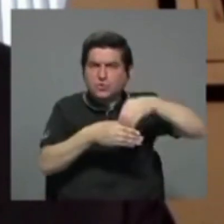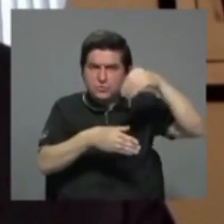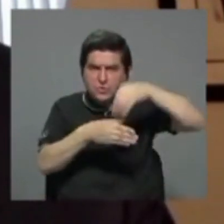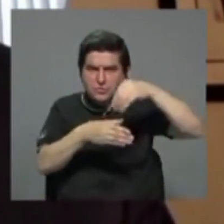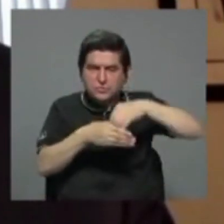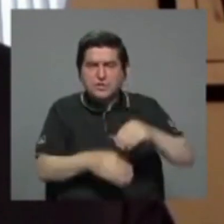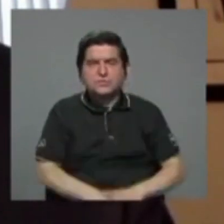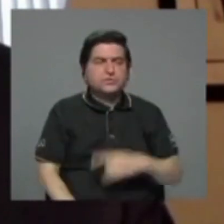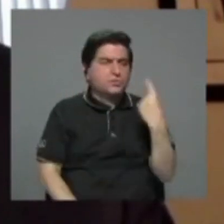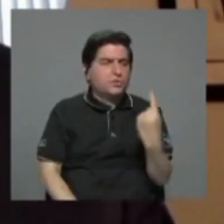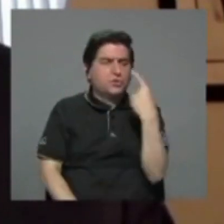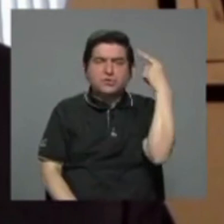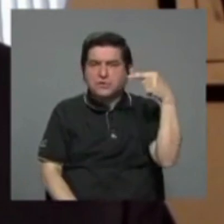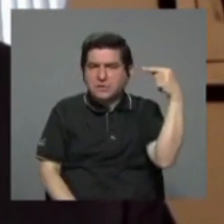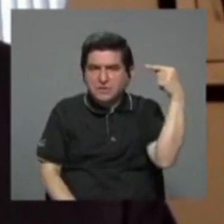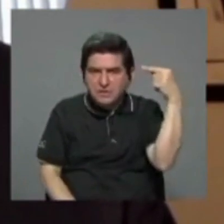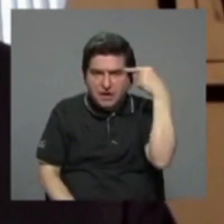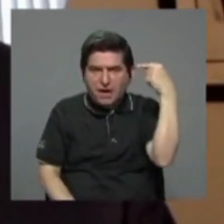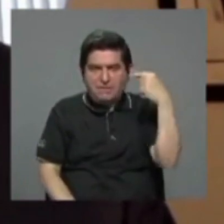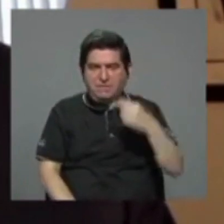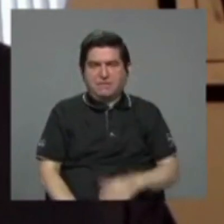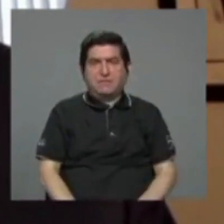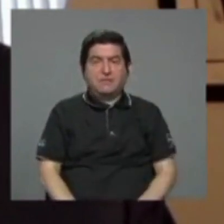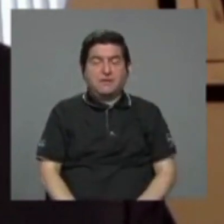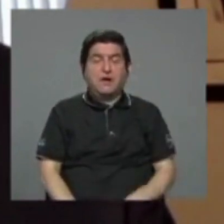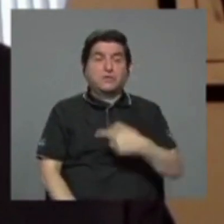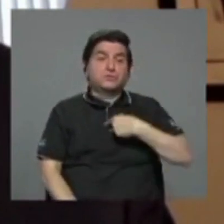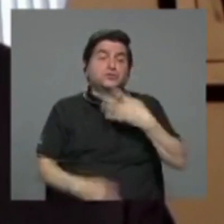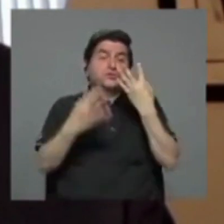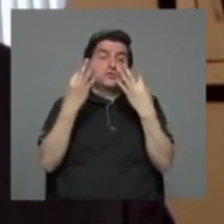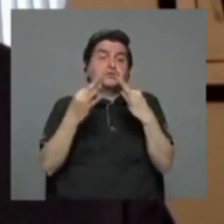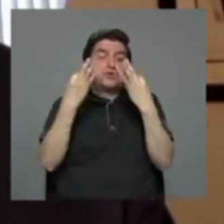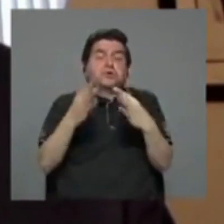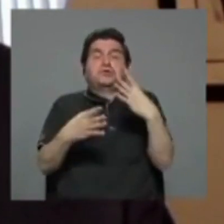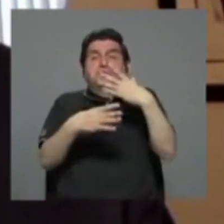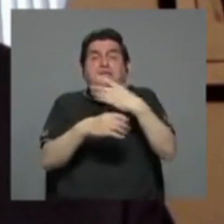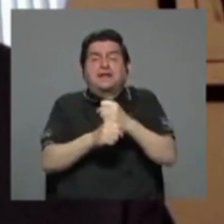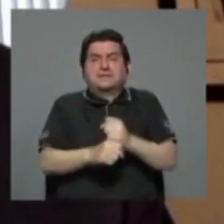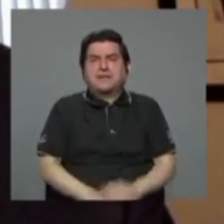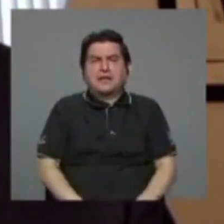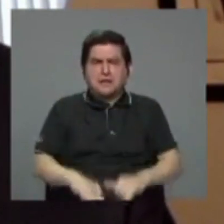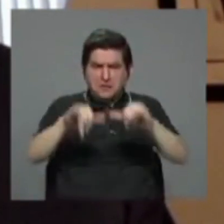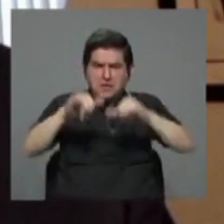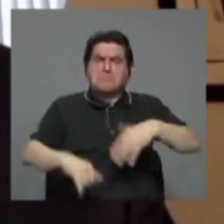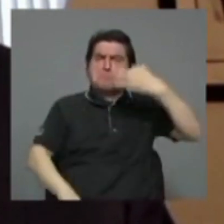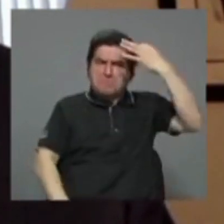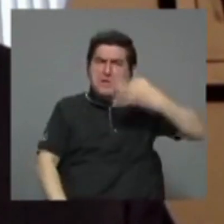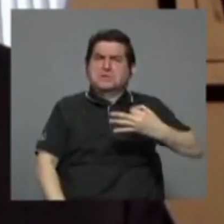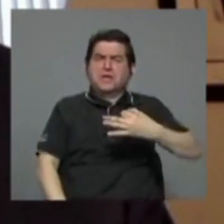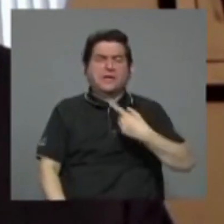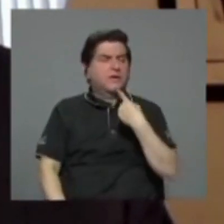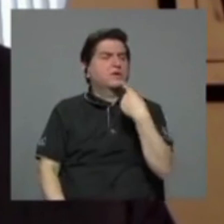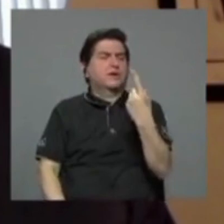las respectivas administraciones. Eso fue lo que yo traté de hacer, y mantengo el criterio